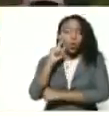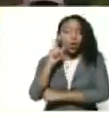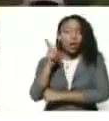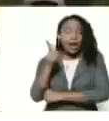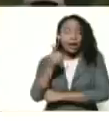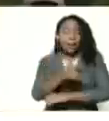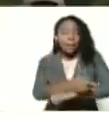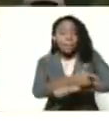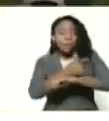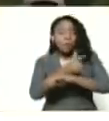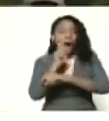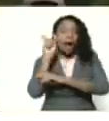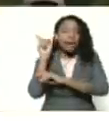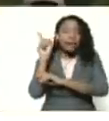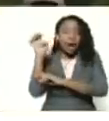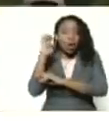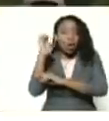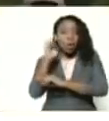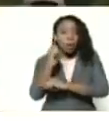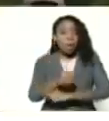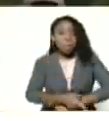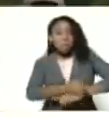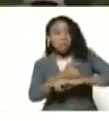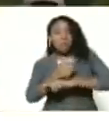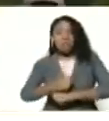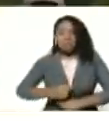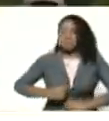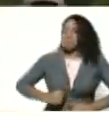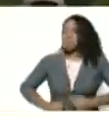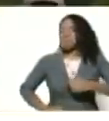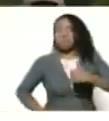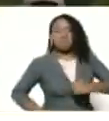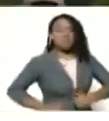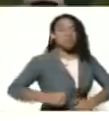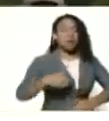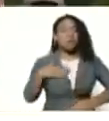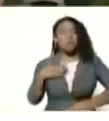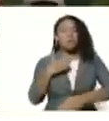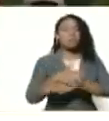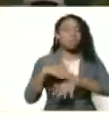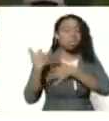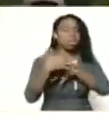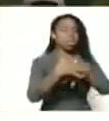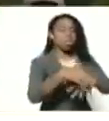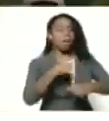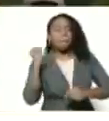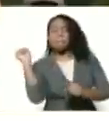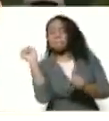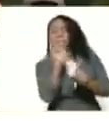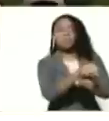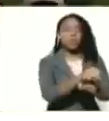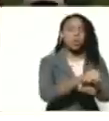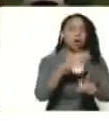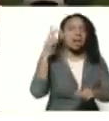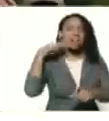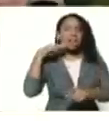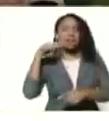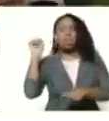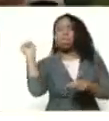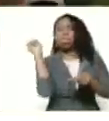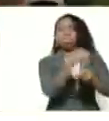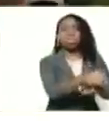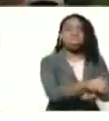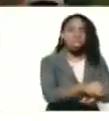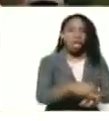avanzadas, arrogantes, prepotentes. Iban al campo de batalla despreciando al negro, al